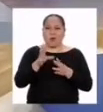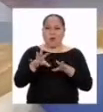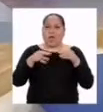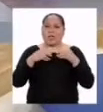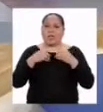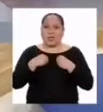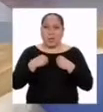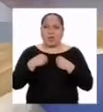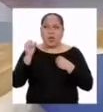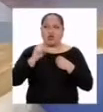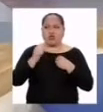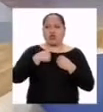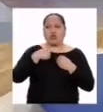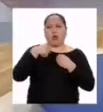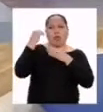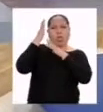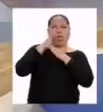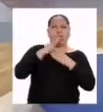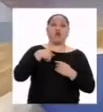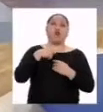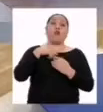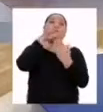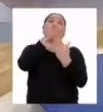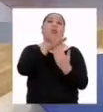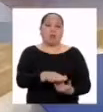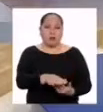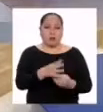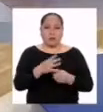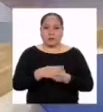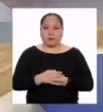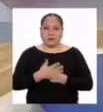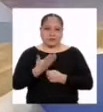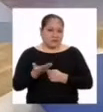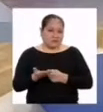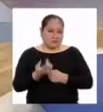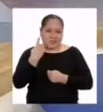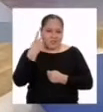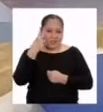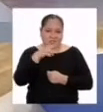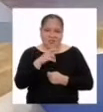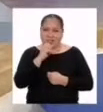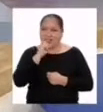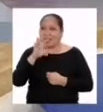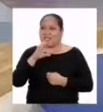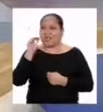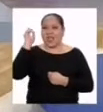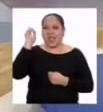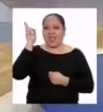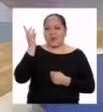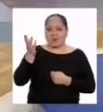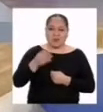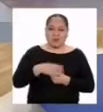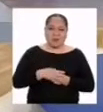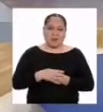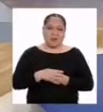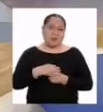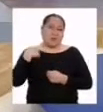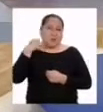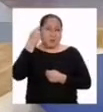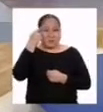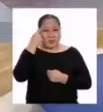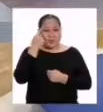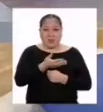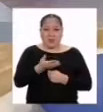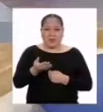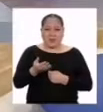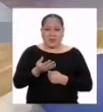sido discriminada o que ha discriminado a alguien más, por lo que no se avisa a los profes. Supongo que será así porque